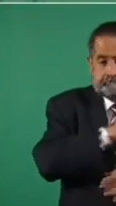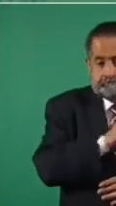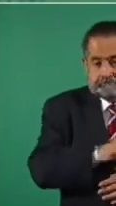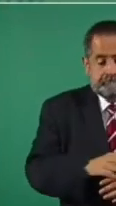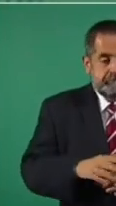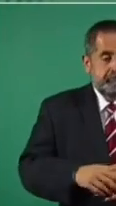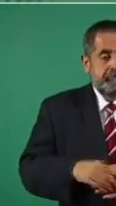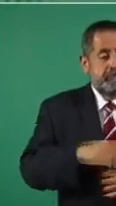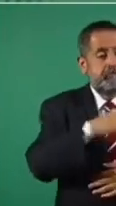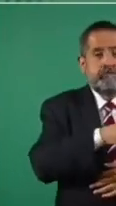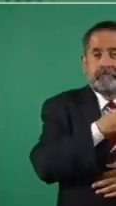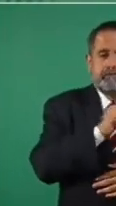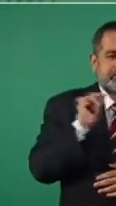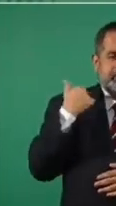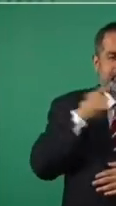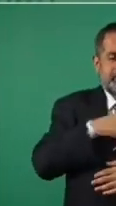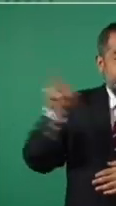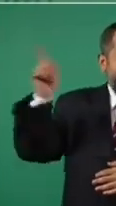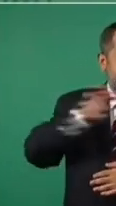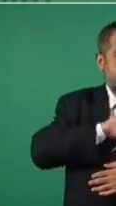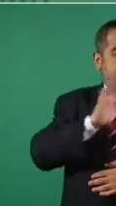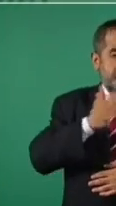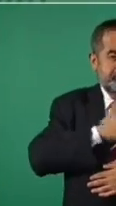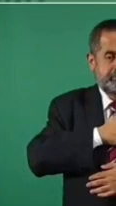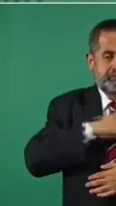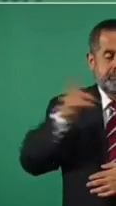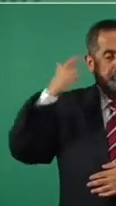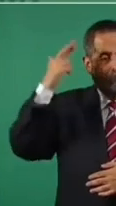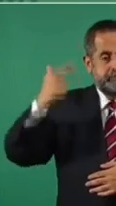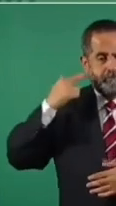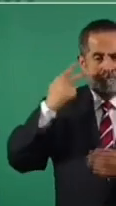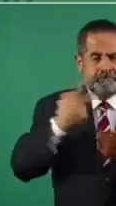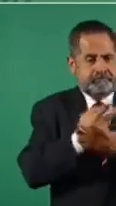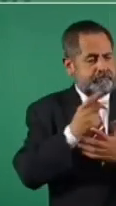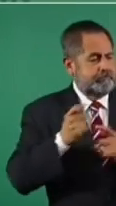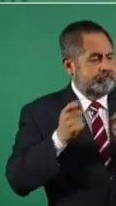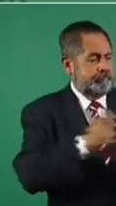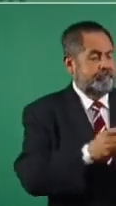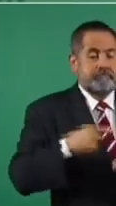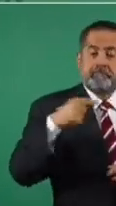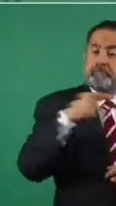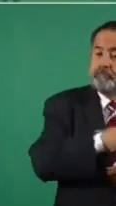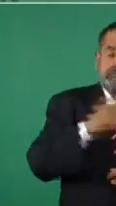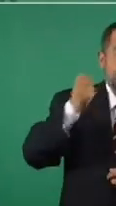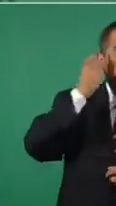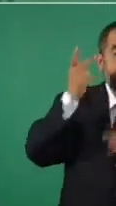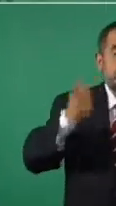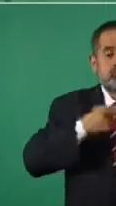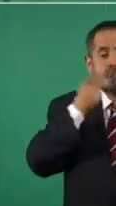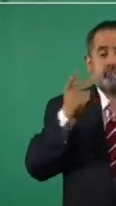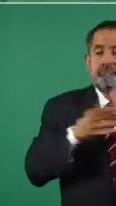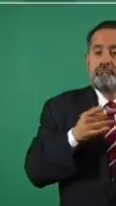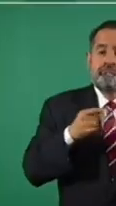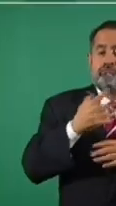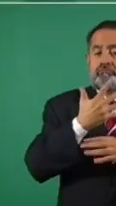Fue a España a recibir un premio del rey y en su discurso dijo de que no